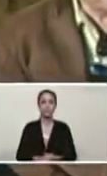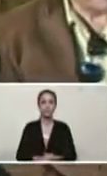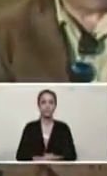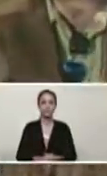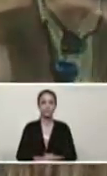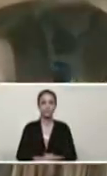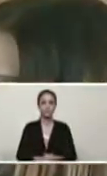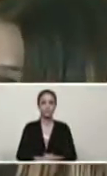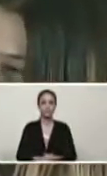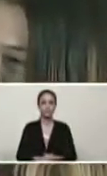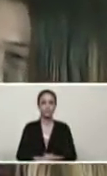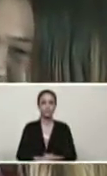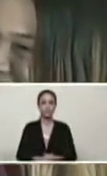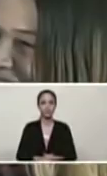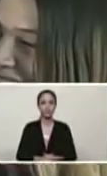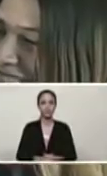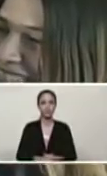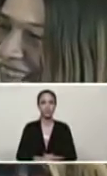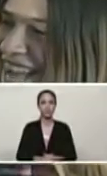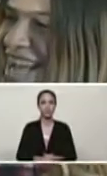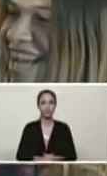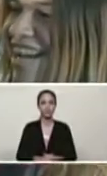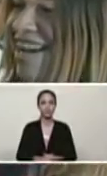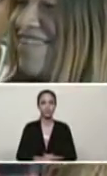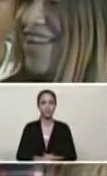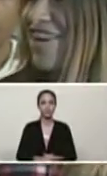My congratulations